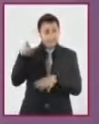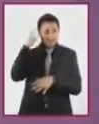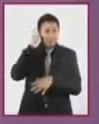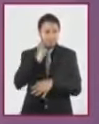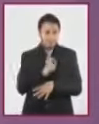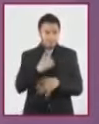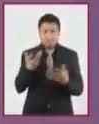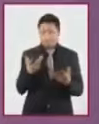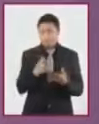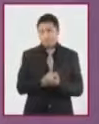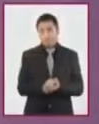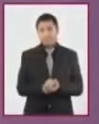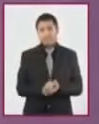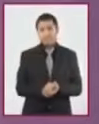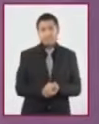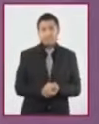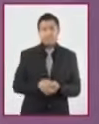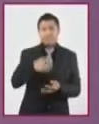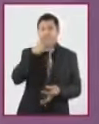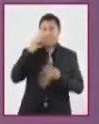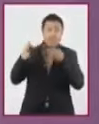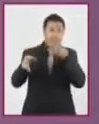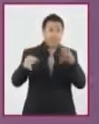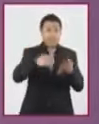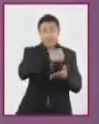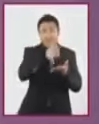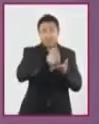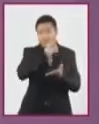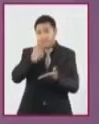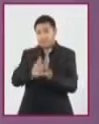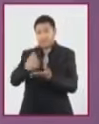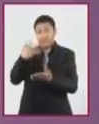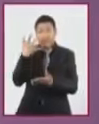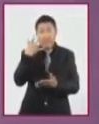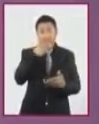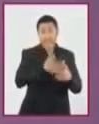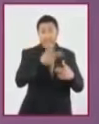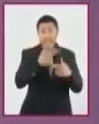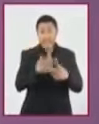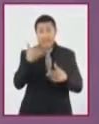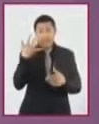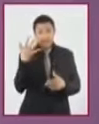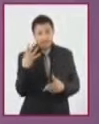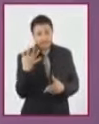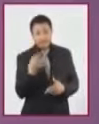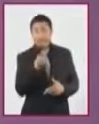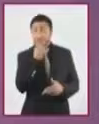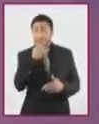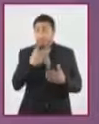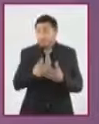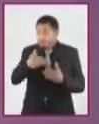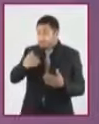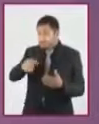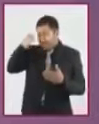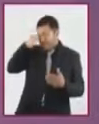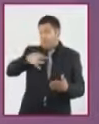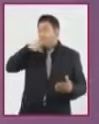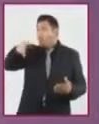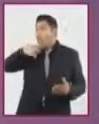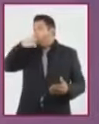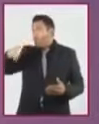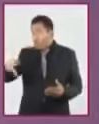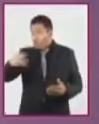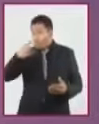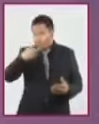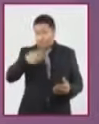que avisa a algunas ciudades de la región central hasta con 50 segundos de anticipación que un temblor o sismo va a